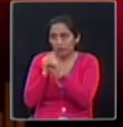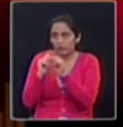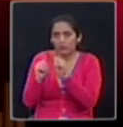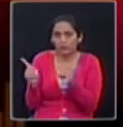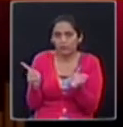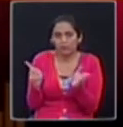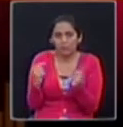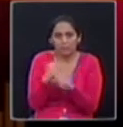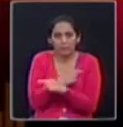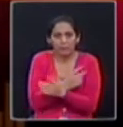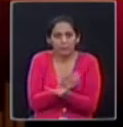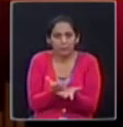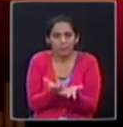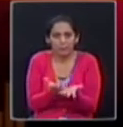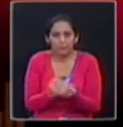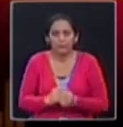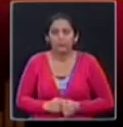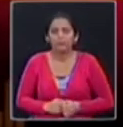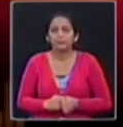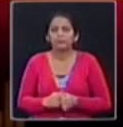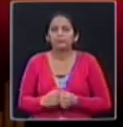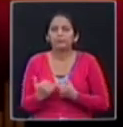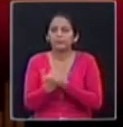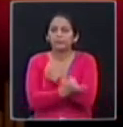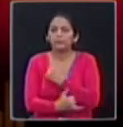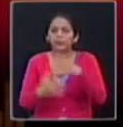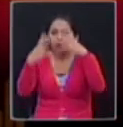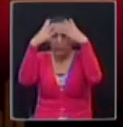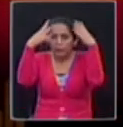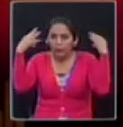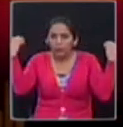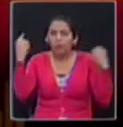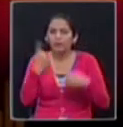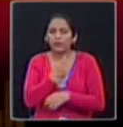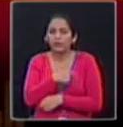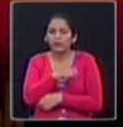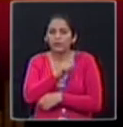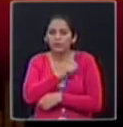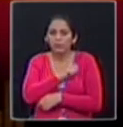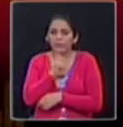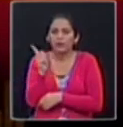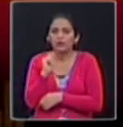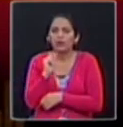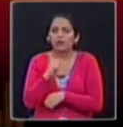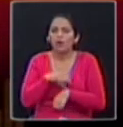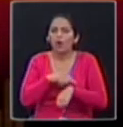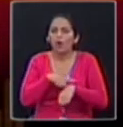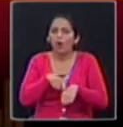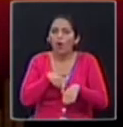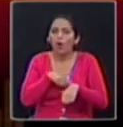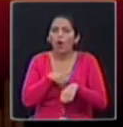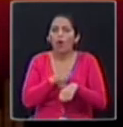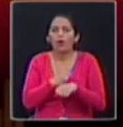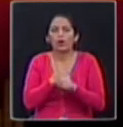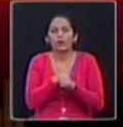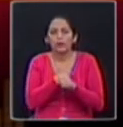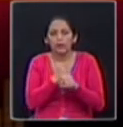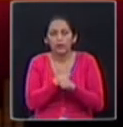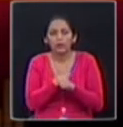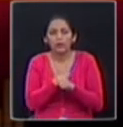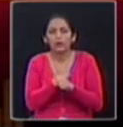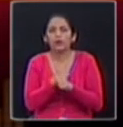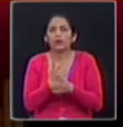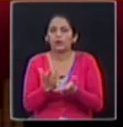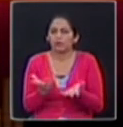80, 90 en Holanda y en España se aplica en los años 90, trabajo por horas a cambio de seguridad. Lo que entonces